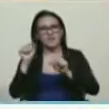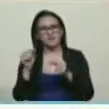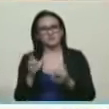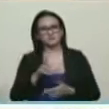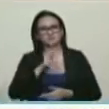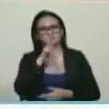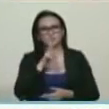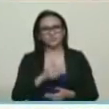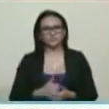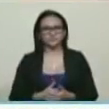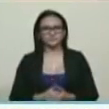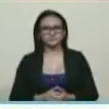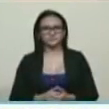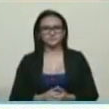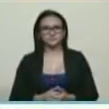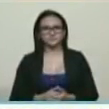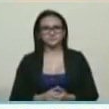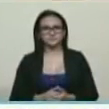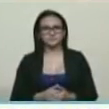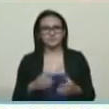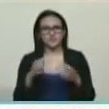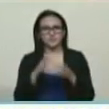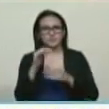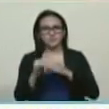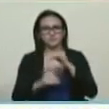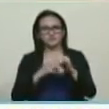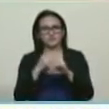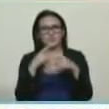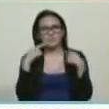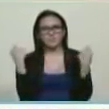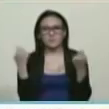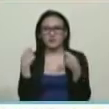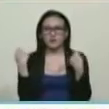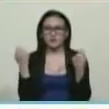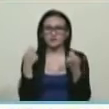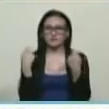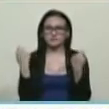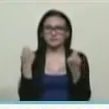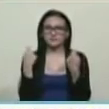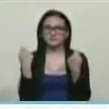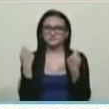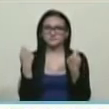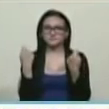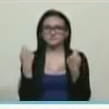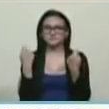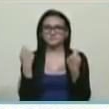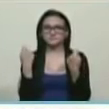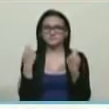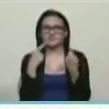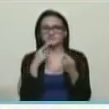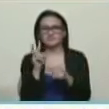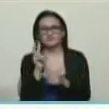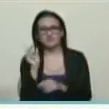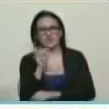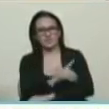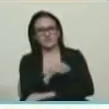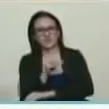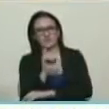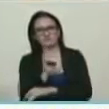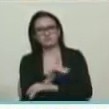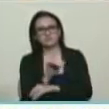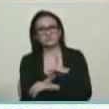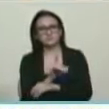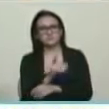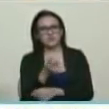cínica, canallesca, por las grandes transnacionales de propaganda como un presunto país dictatorial, pero donde bate